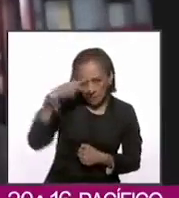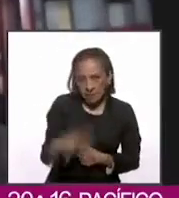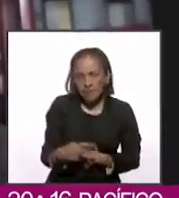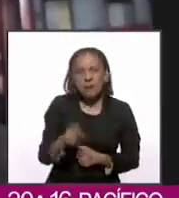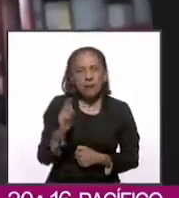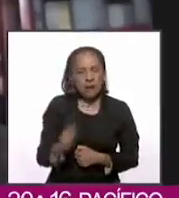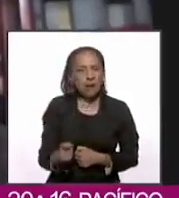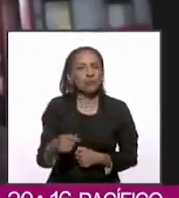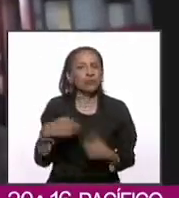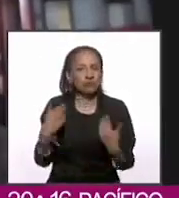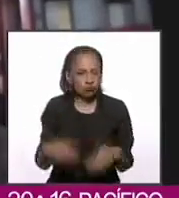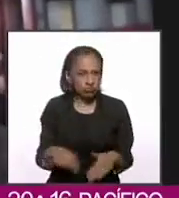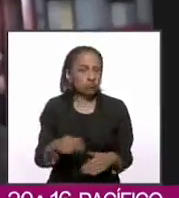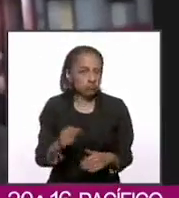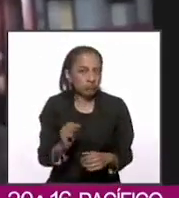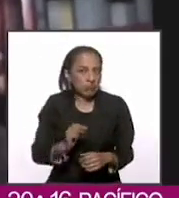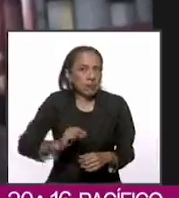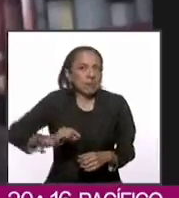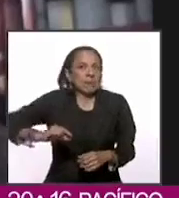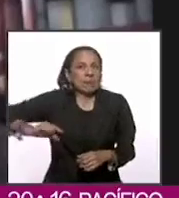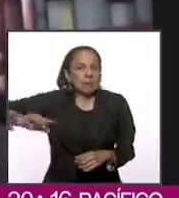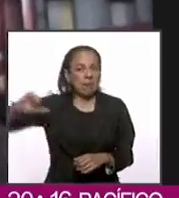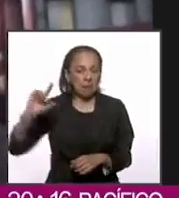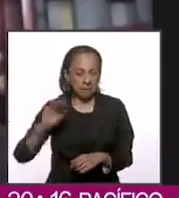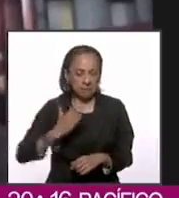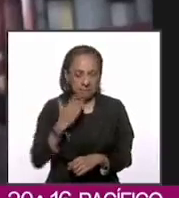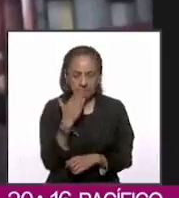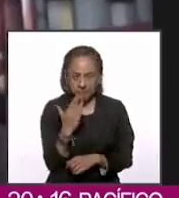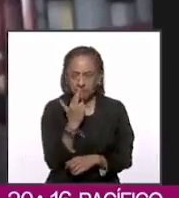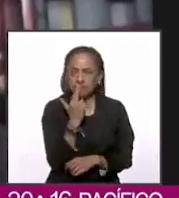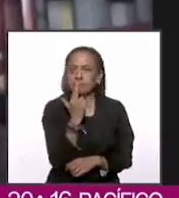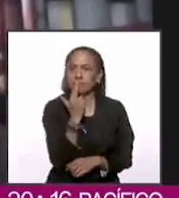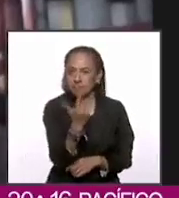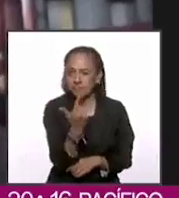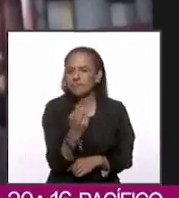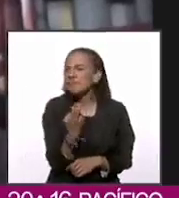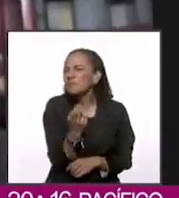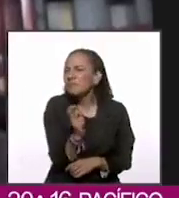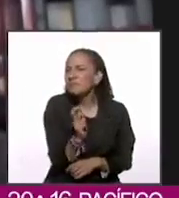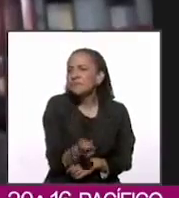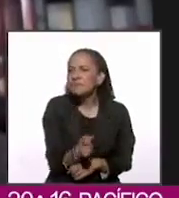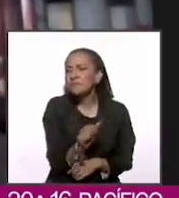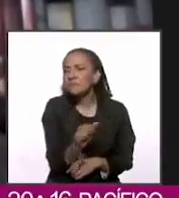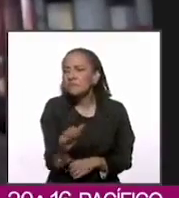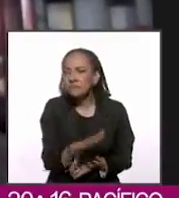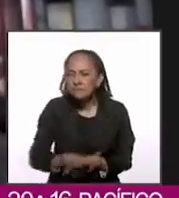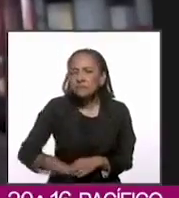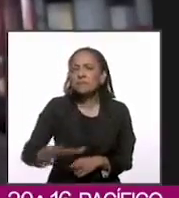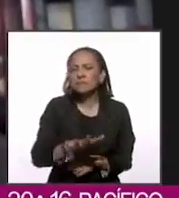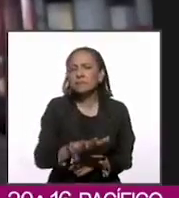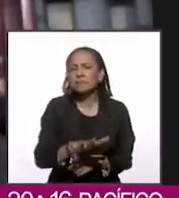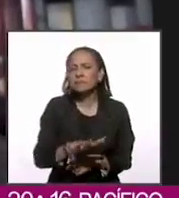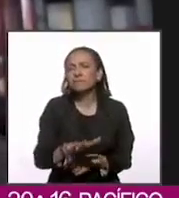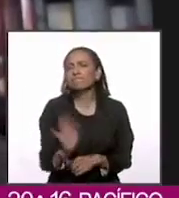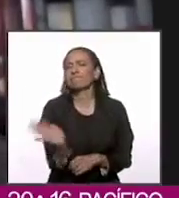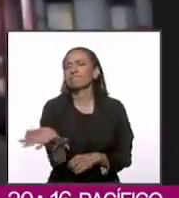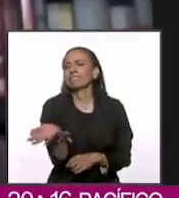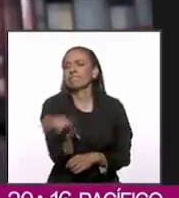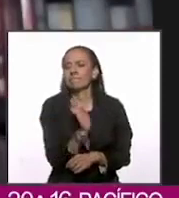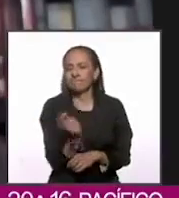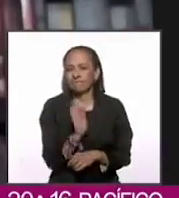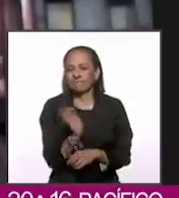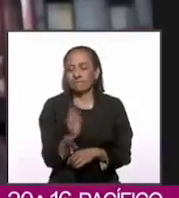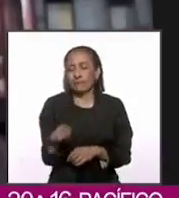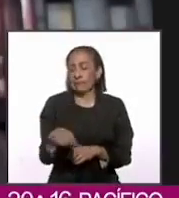sustancial en este caso. Y bueno, pues ahí el efecto es sobre todo para aquellos que están, digamos, no tan lejos de la línea